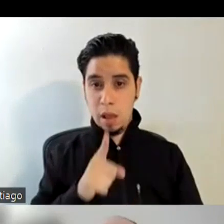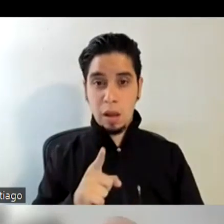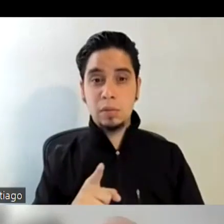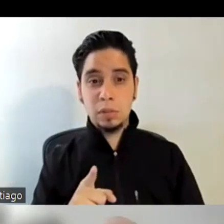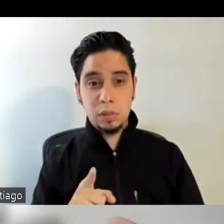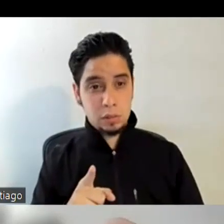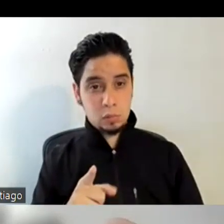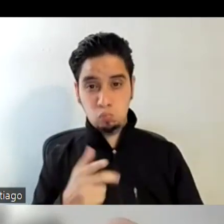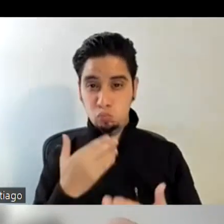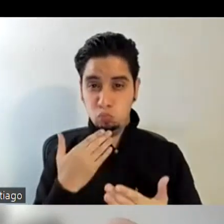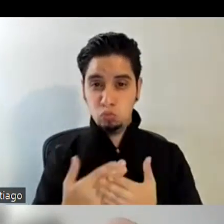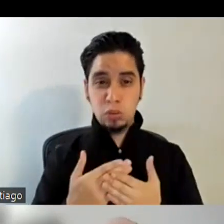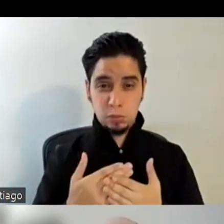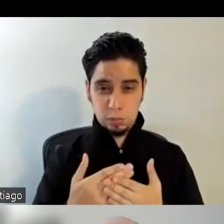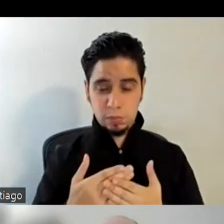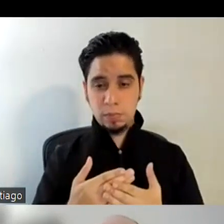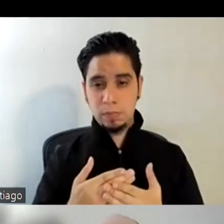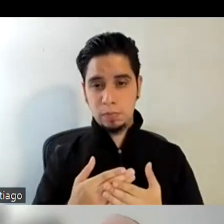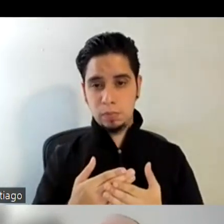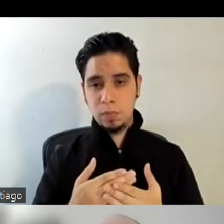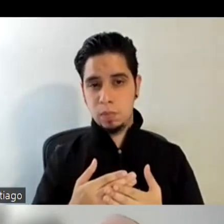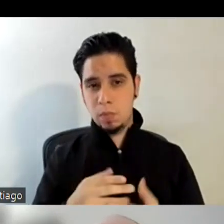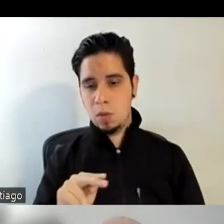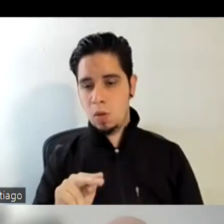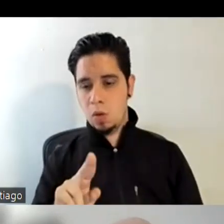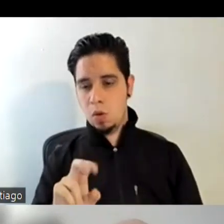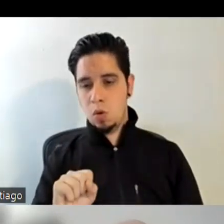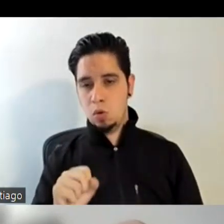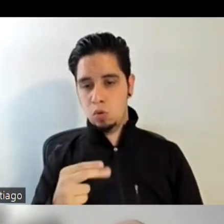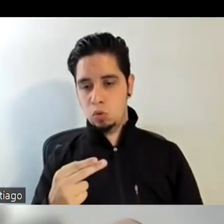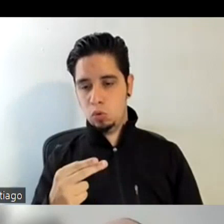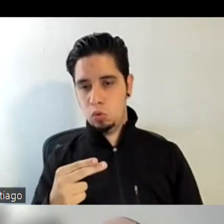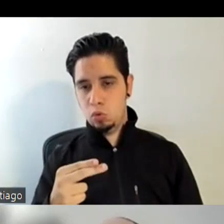formación. Está Anushka Medina, que también es excelente,